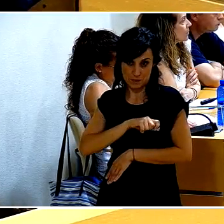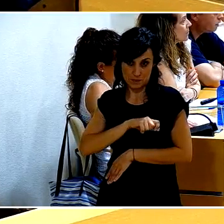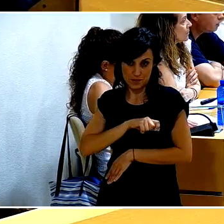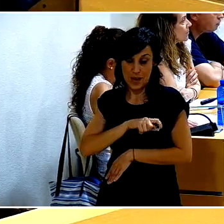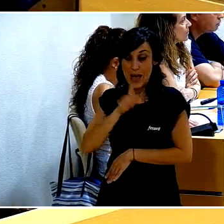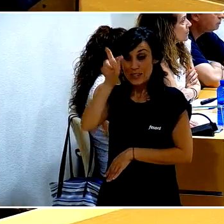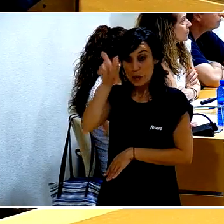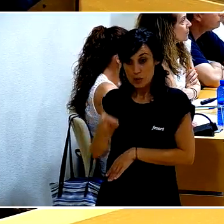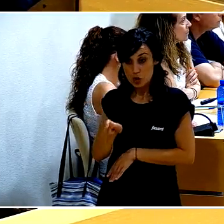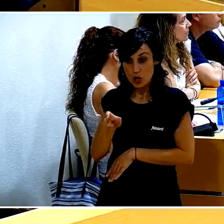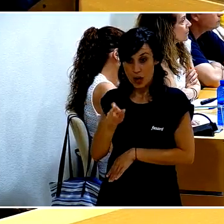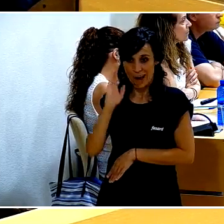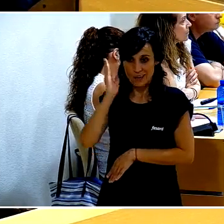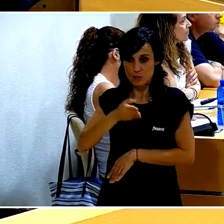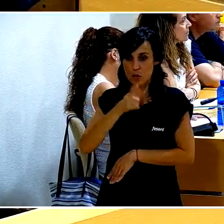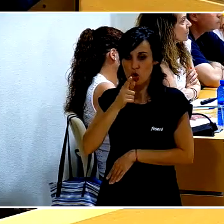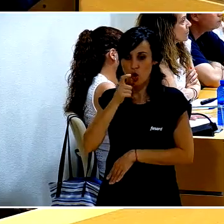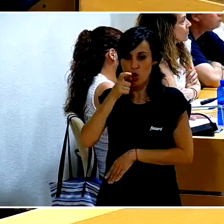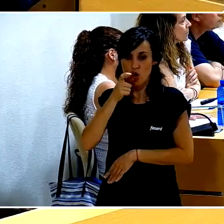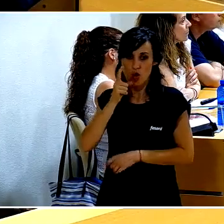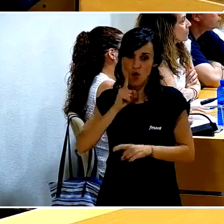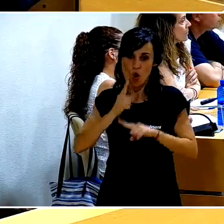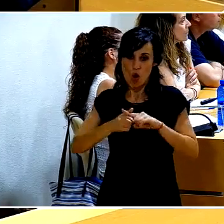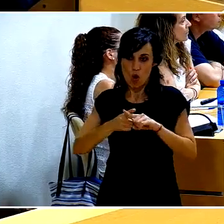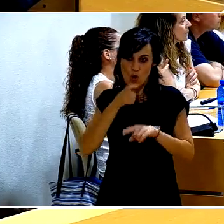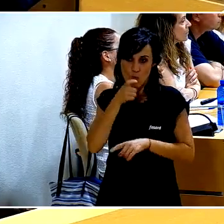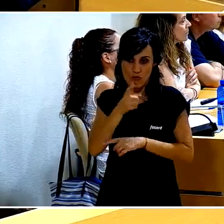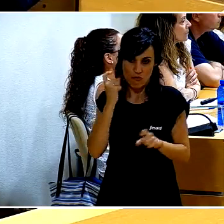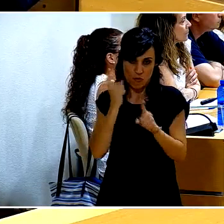por homofobia, por insultos, que